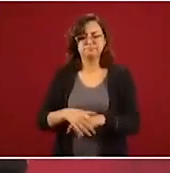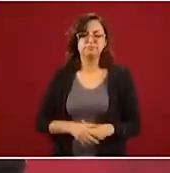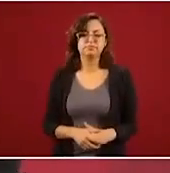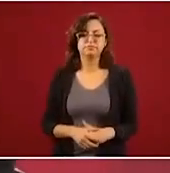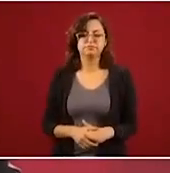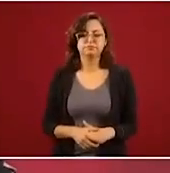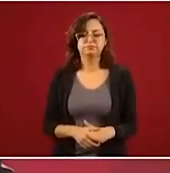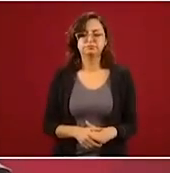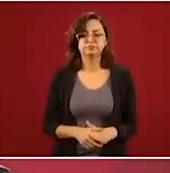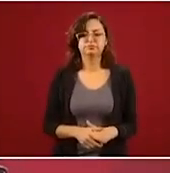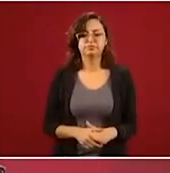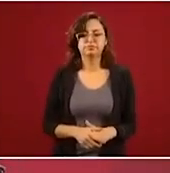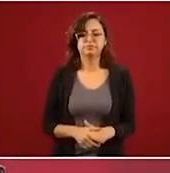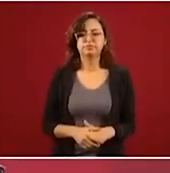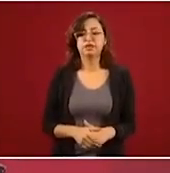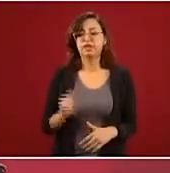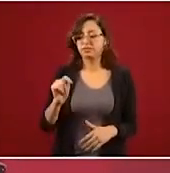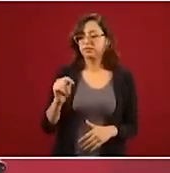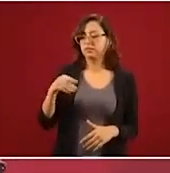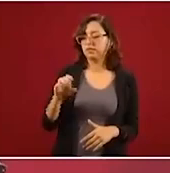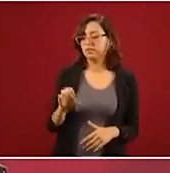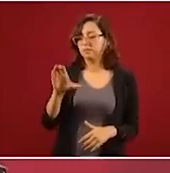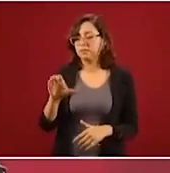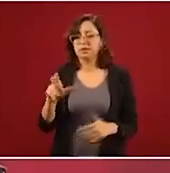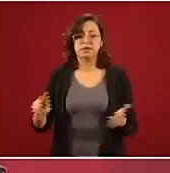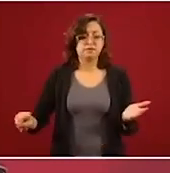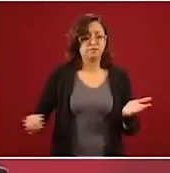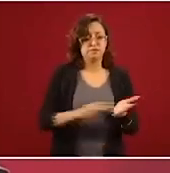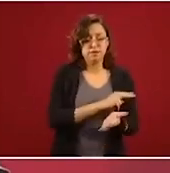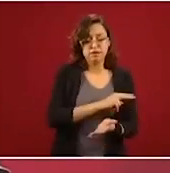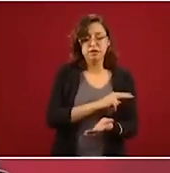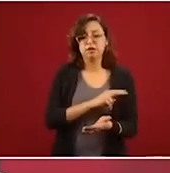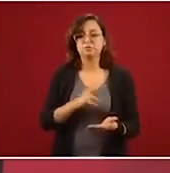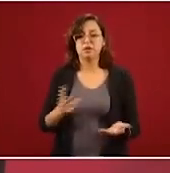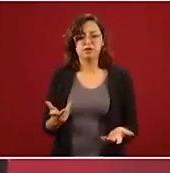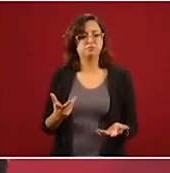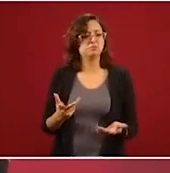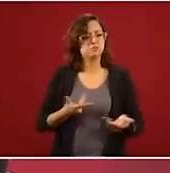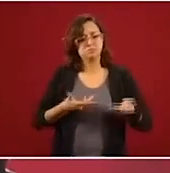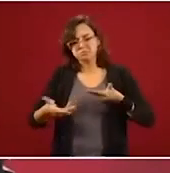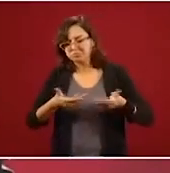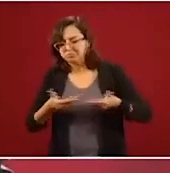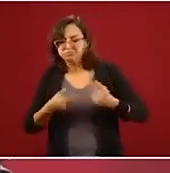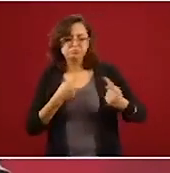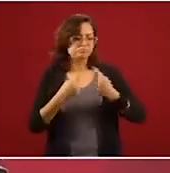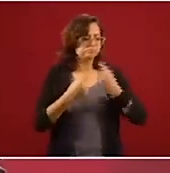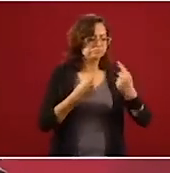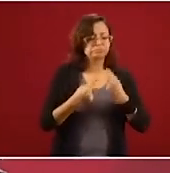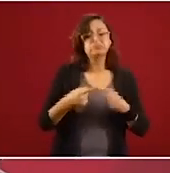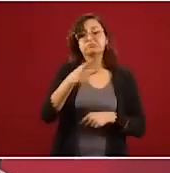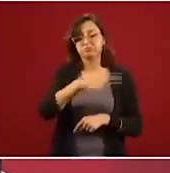firma del Tratado de Libre Comercio, en todas las negociaciones que